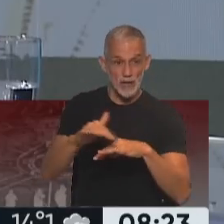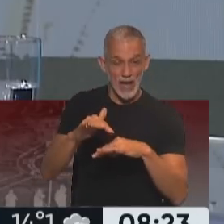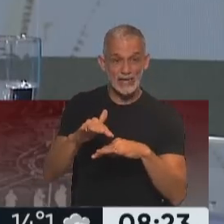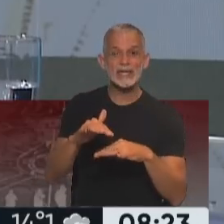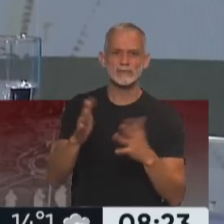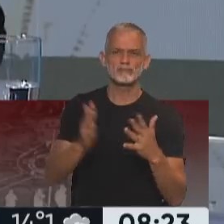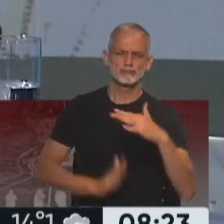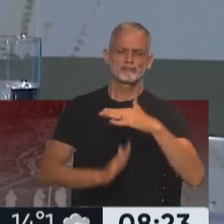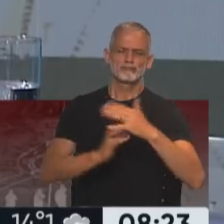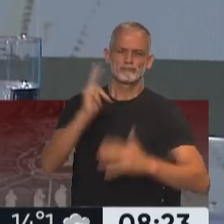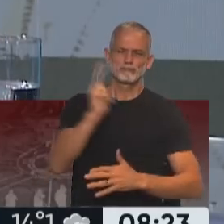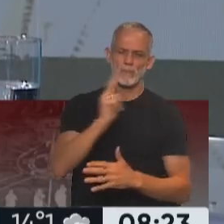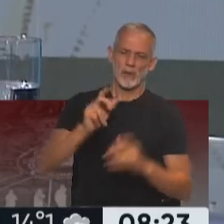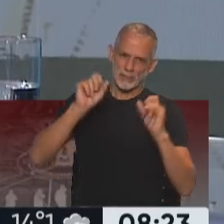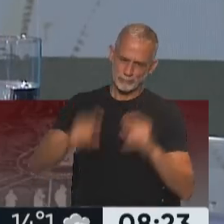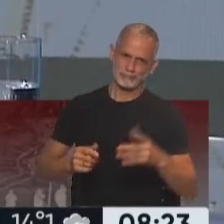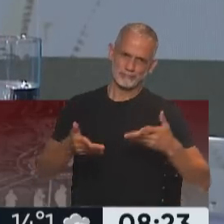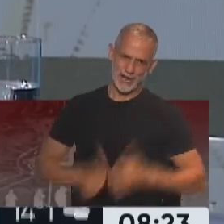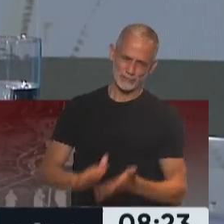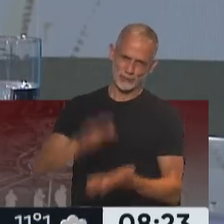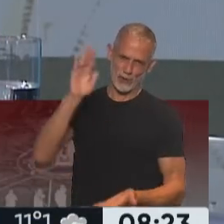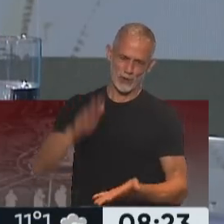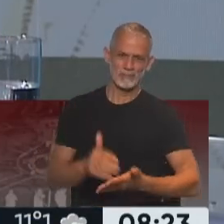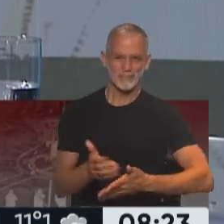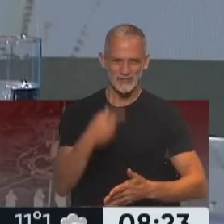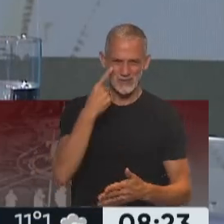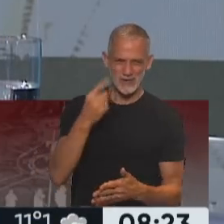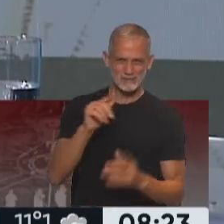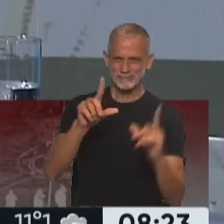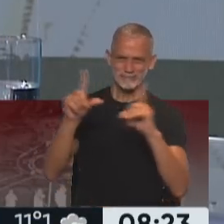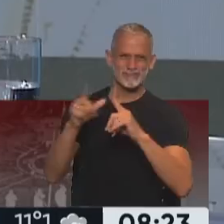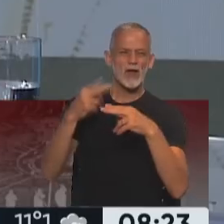como principal protagonista ya a esta hora, mientras veíamos las imágenes de lo que